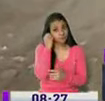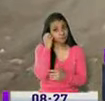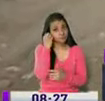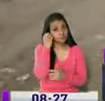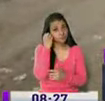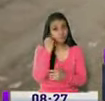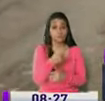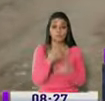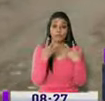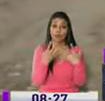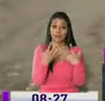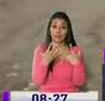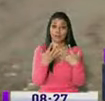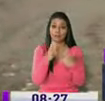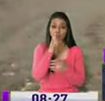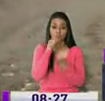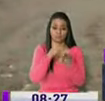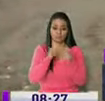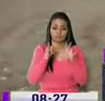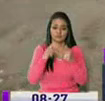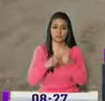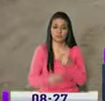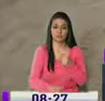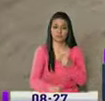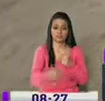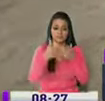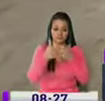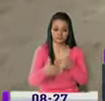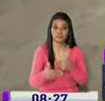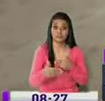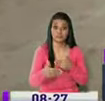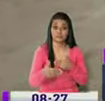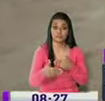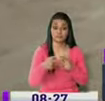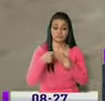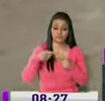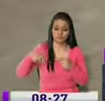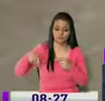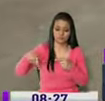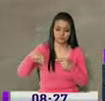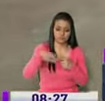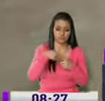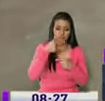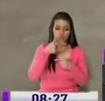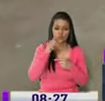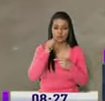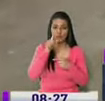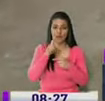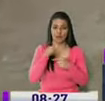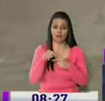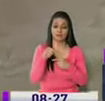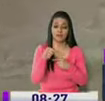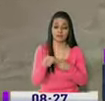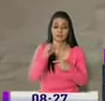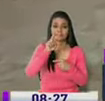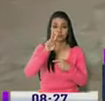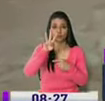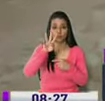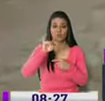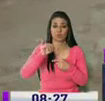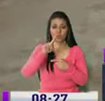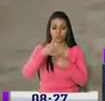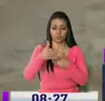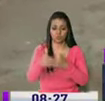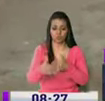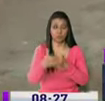que es de 1.6 kilómetros comprendida en dos tramos. El primer tramo está desde el redondel de Gualo hasta la 24 de julio. Este primer tramo está